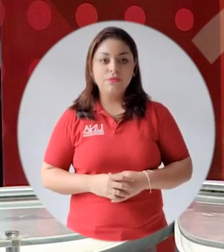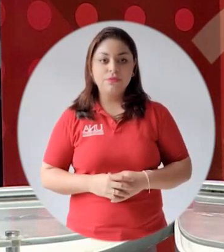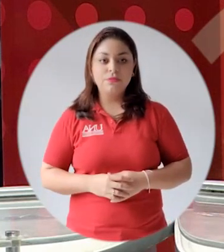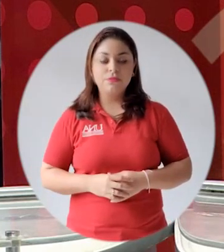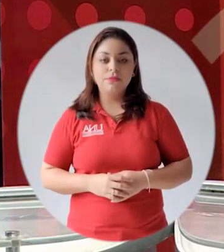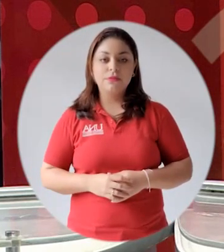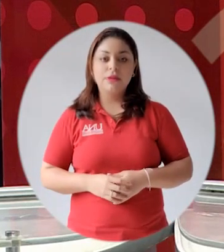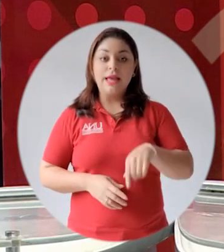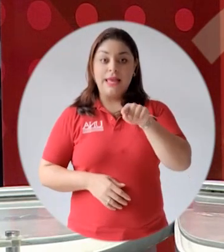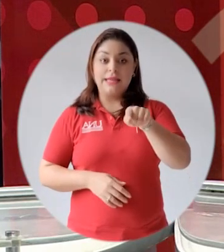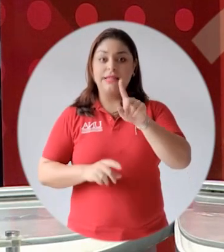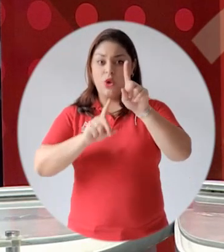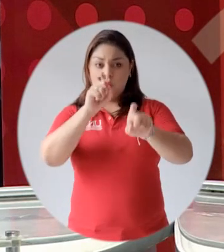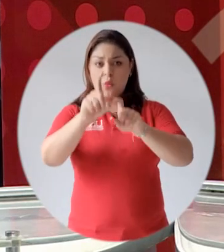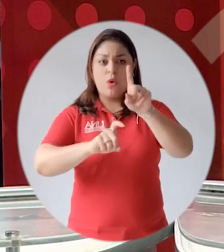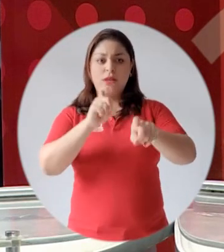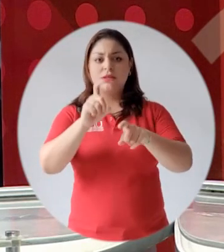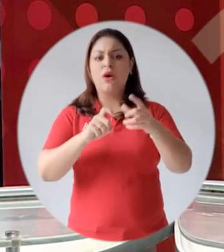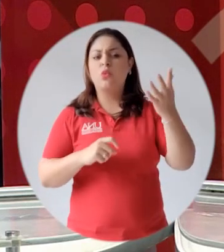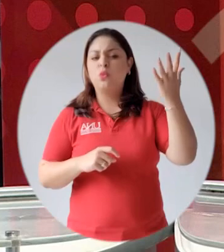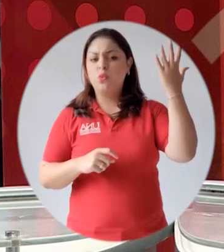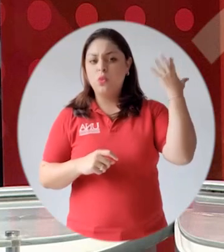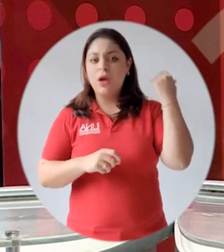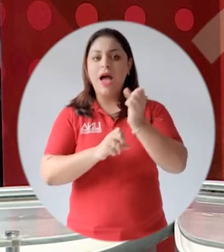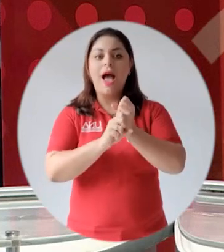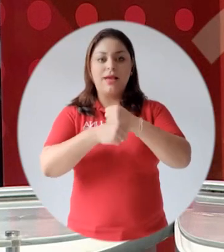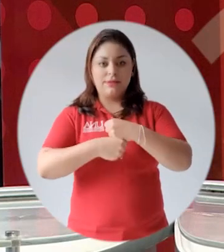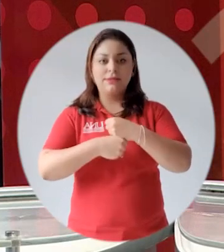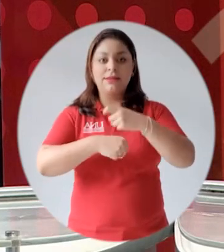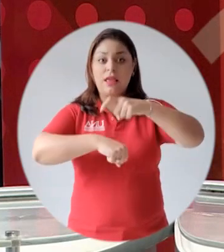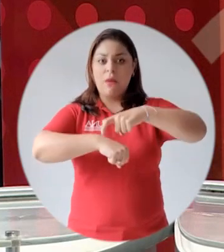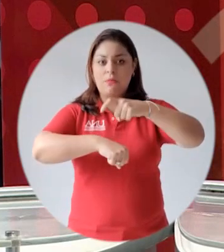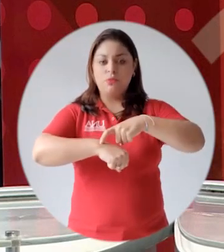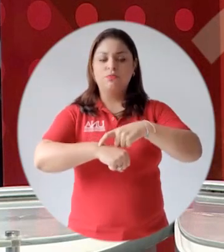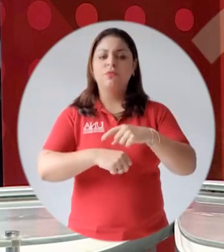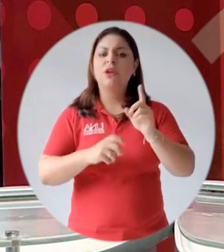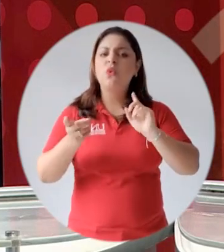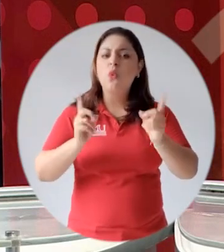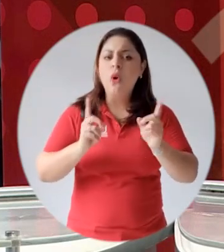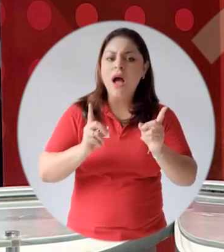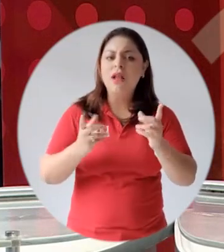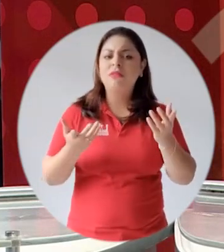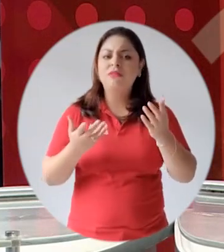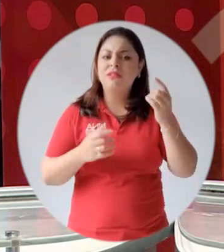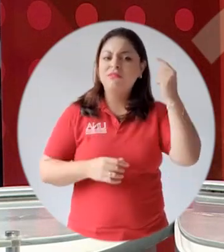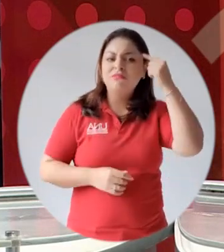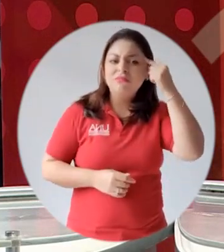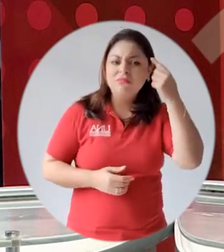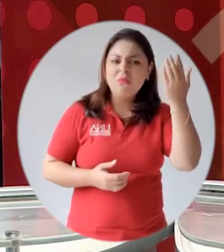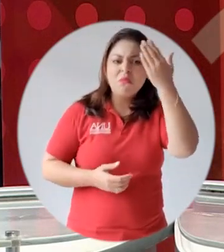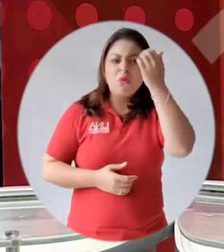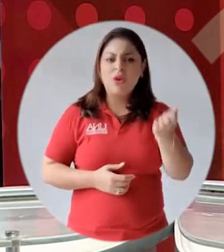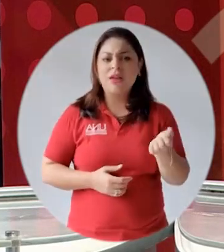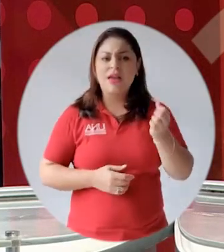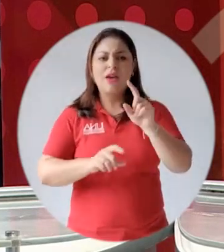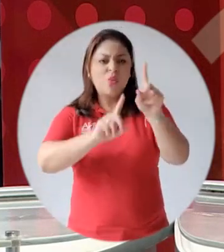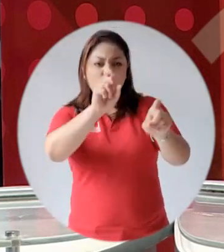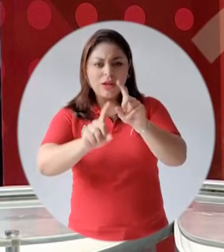encuesta se realiza desde hace muchísimo tiempo. ¿Cuál fue la motivación de realizar una encuesta de este